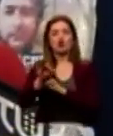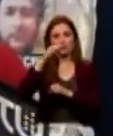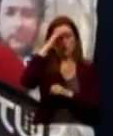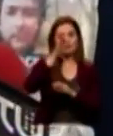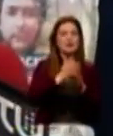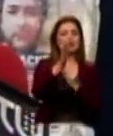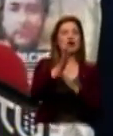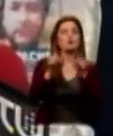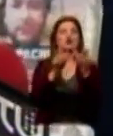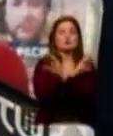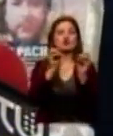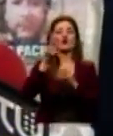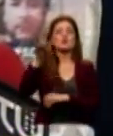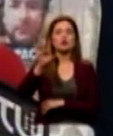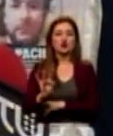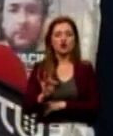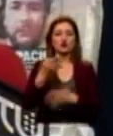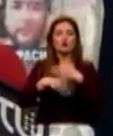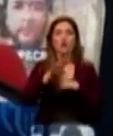del 2018 reportan a